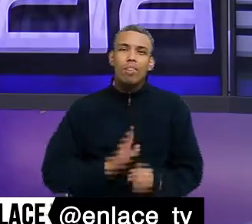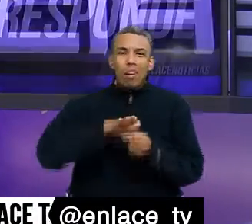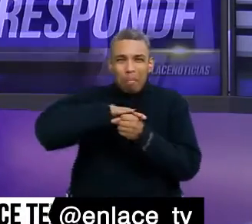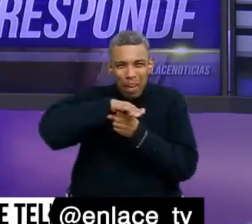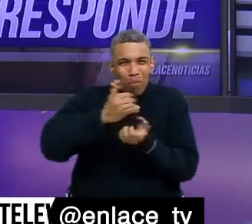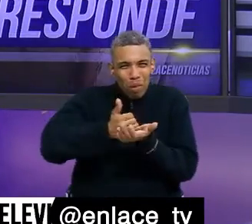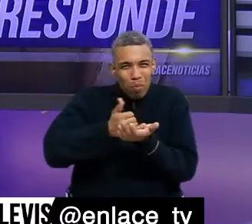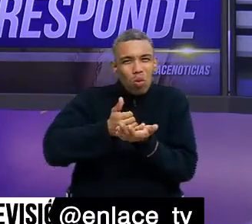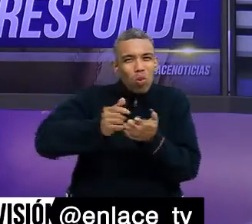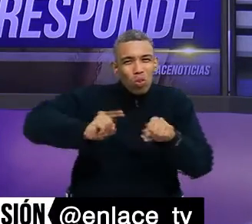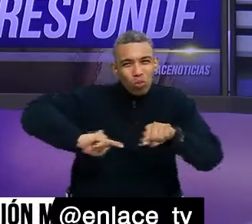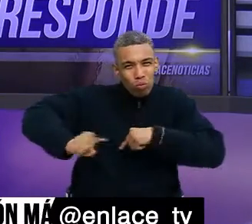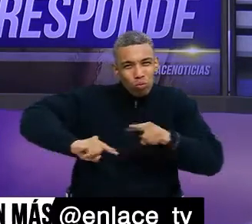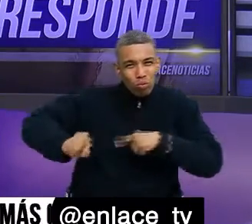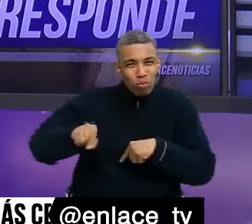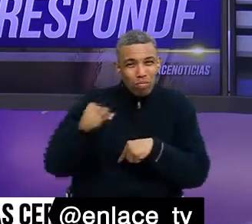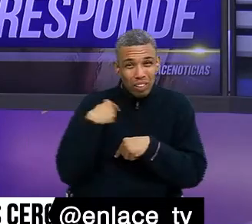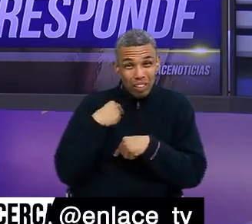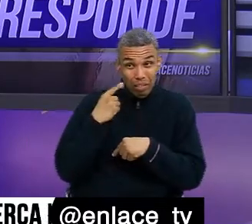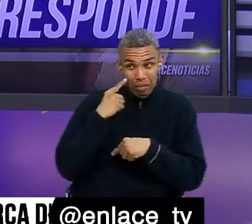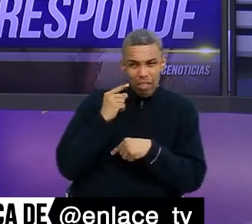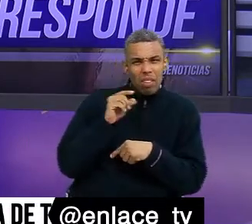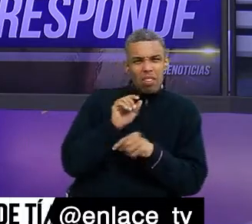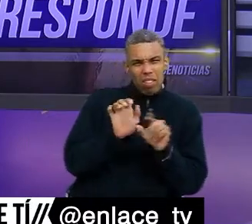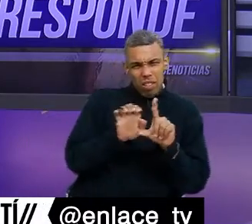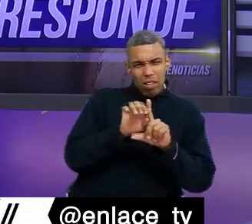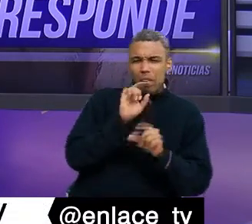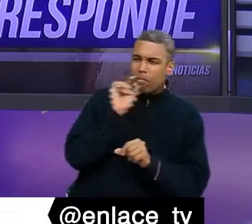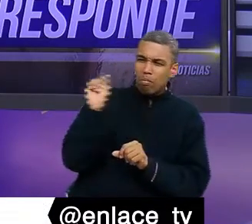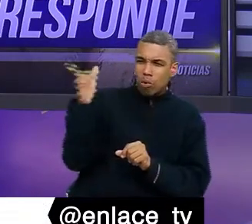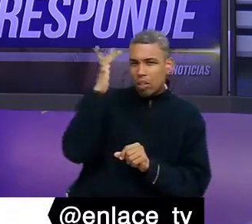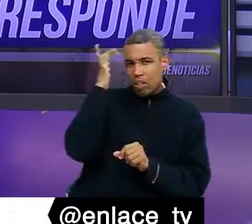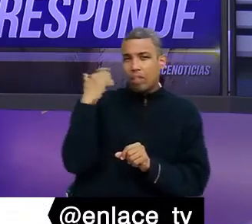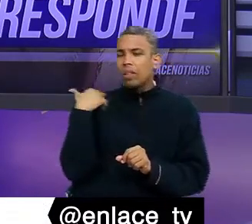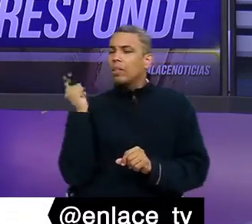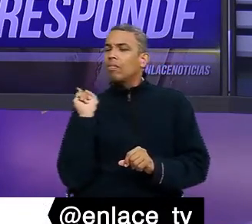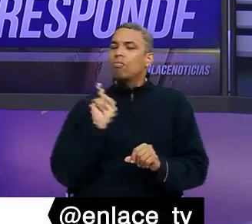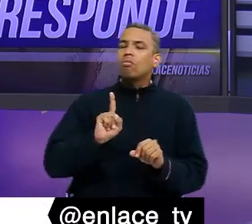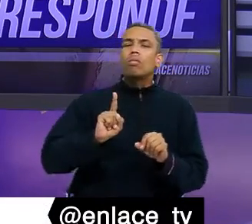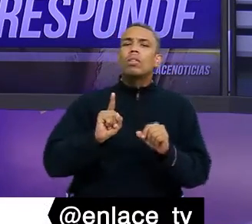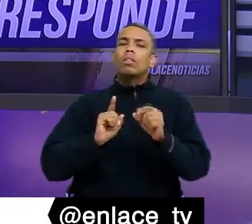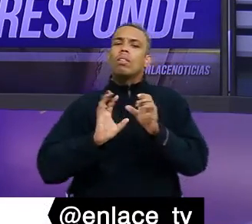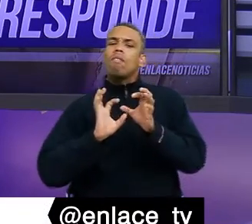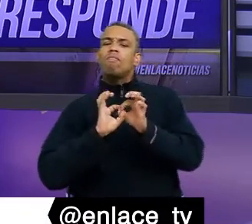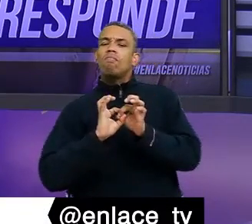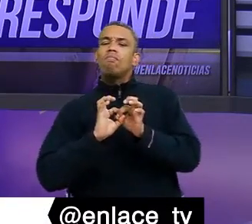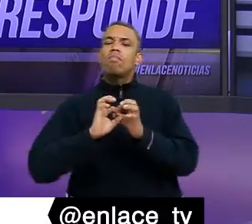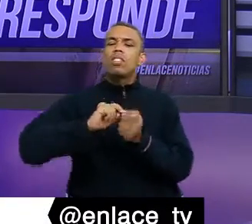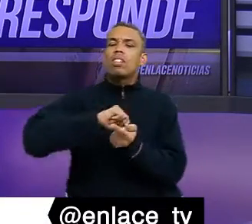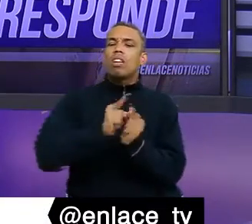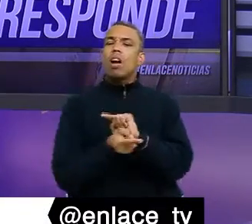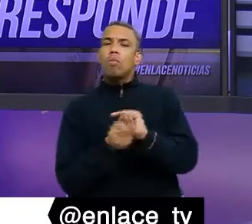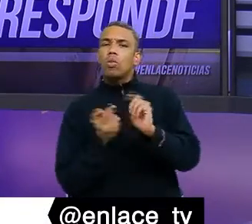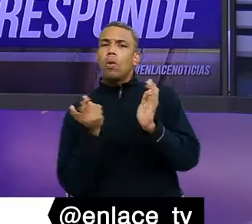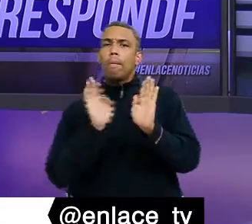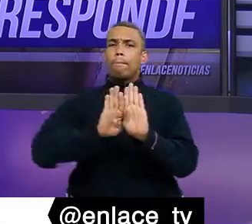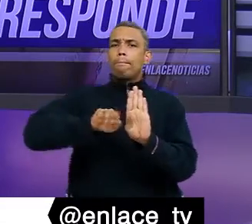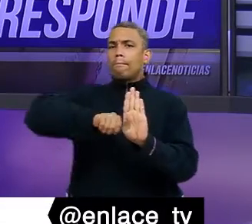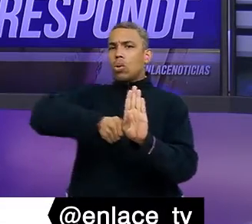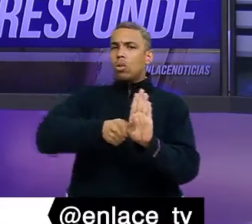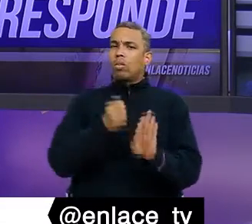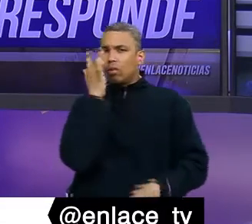Acción Comunal del barrio, el 1 de mayo, explicó a Enlace Noticias el por qué decidió cambiar el candado del salón comunal. Piden a la Junta